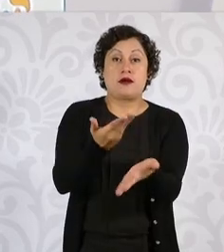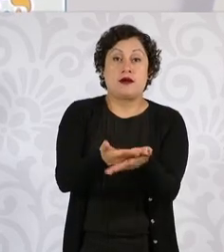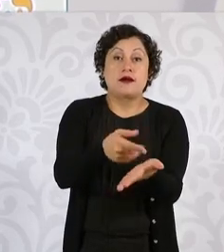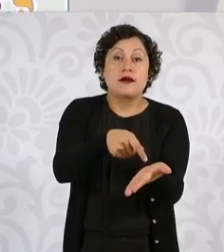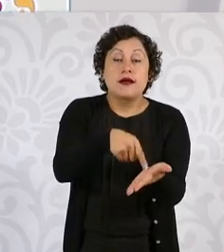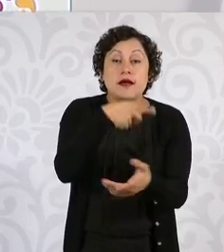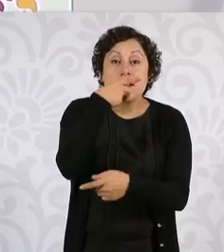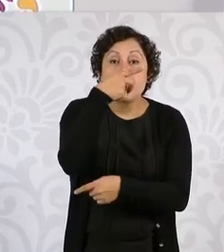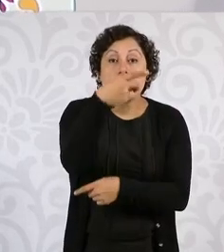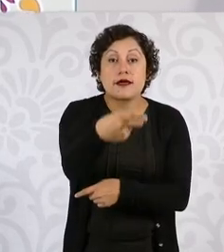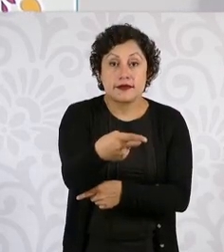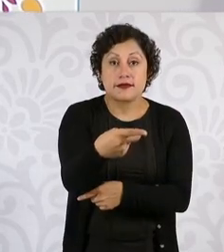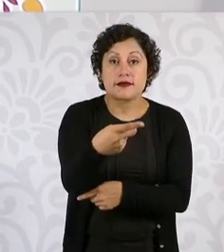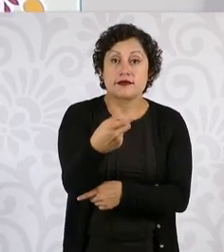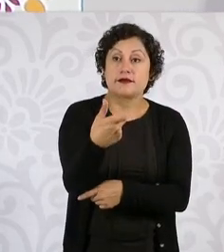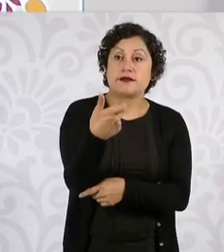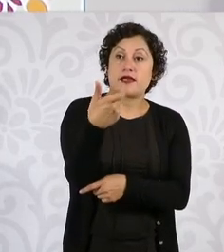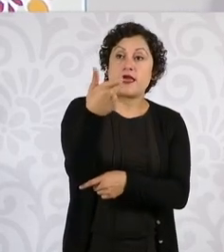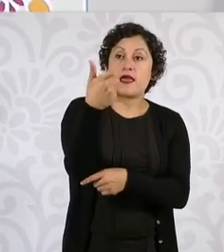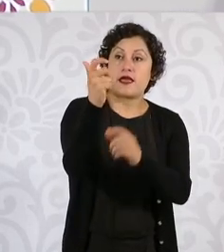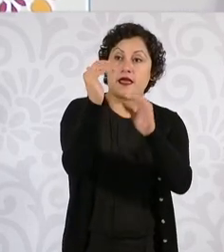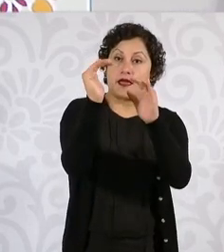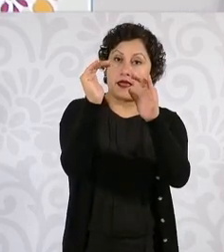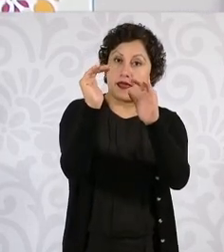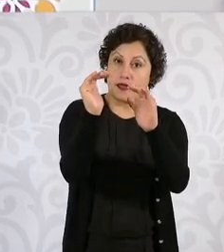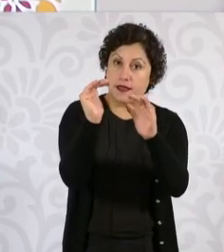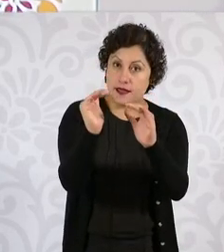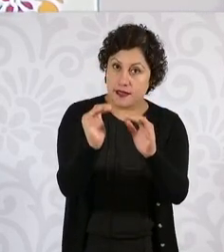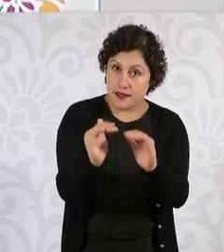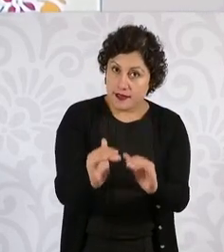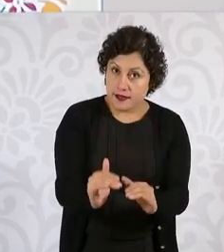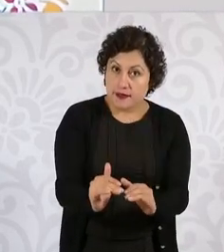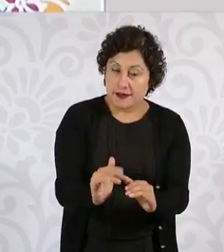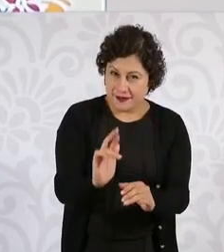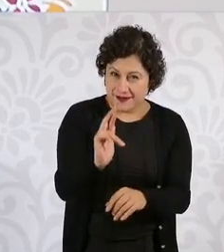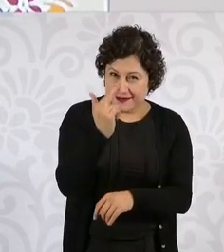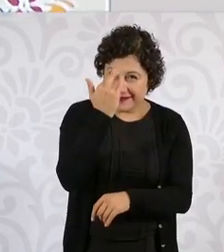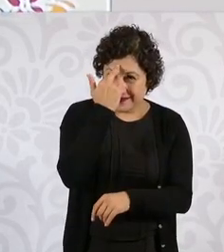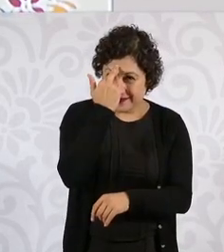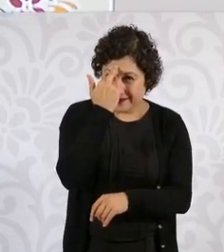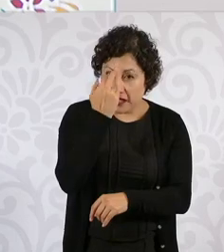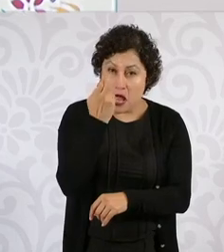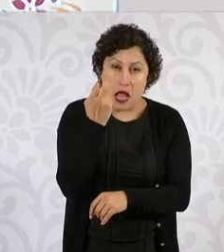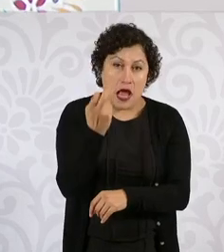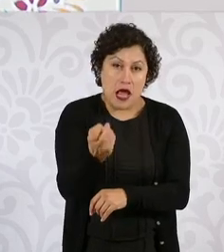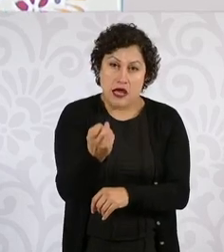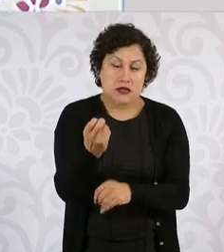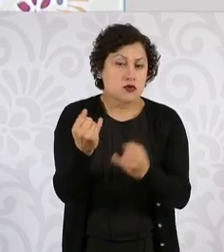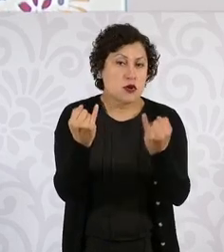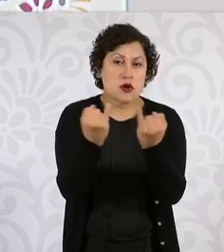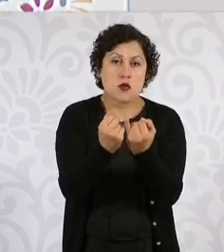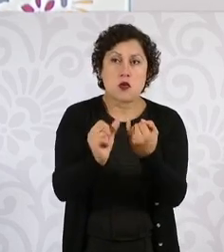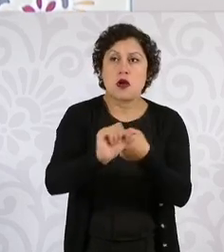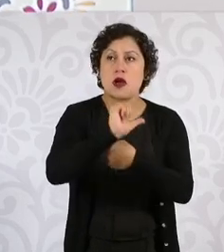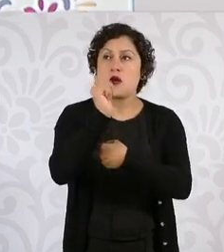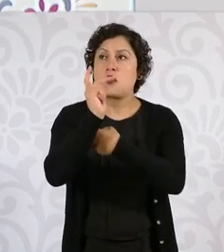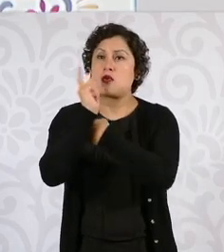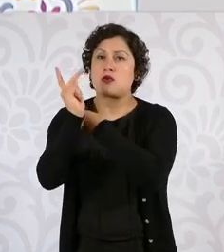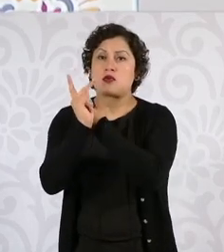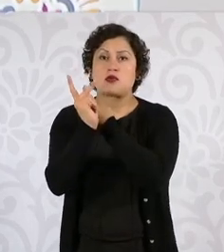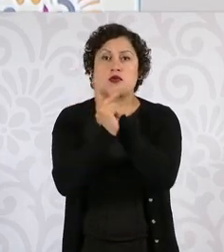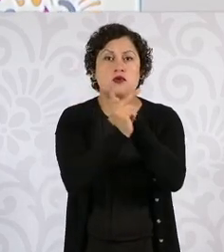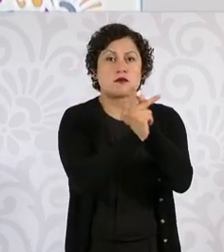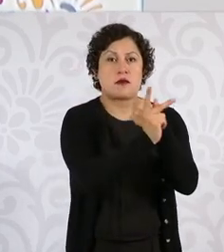precios, si se acuerdan, ¿no? Eso ocurrió en todos los países del mundo donde hubo